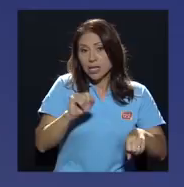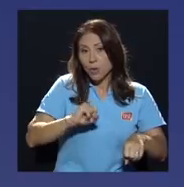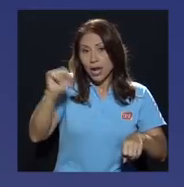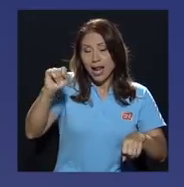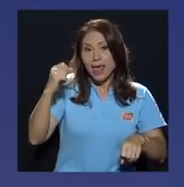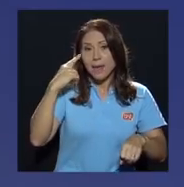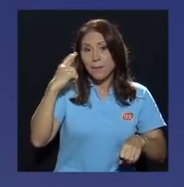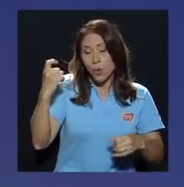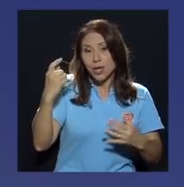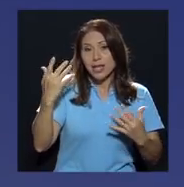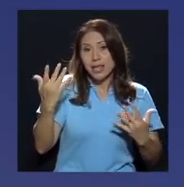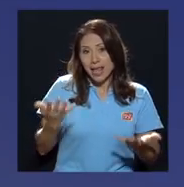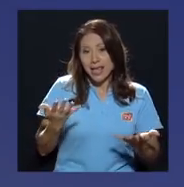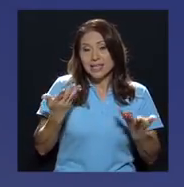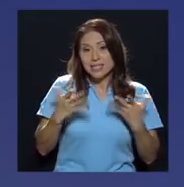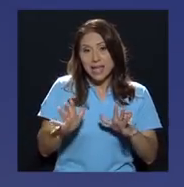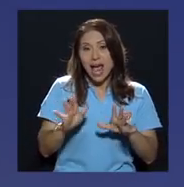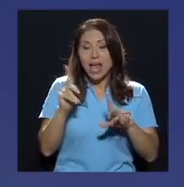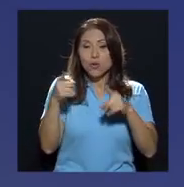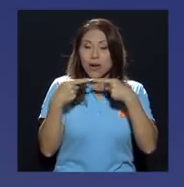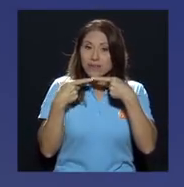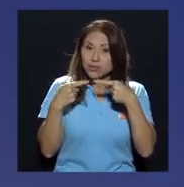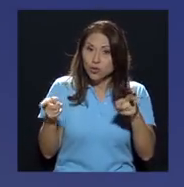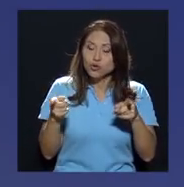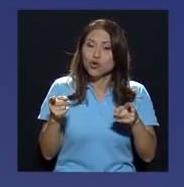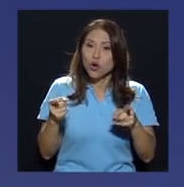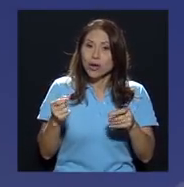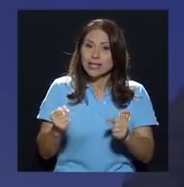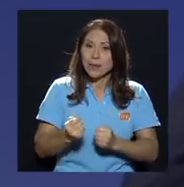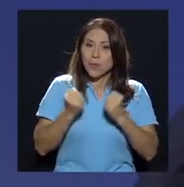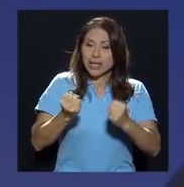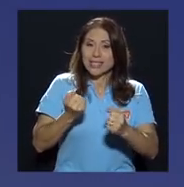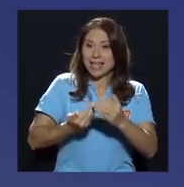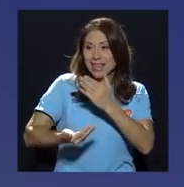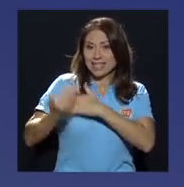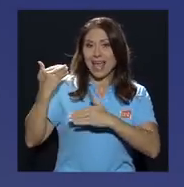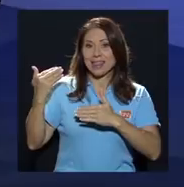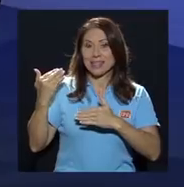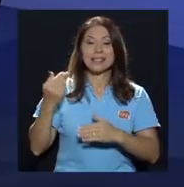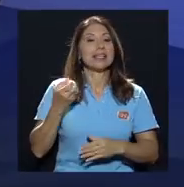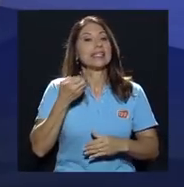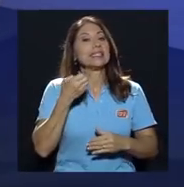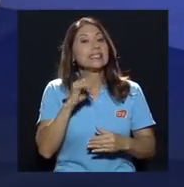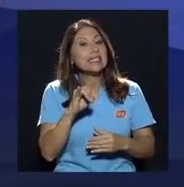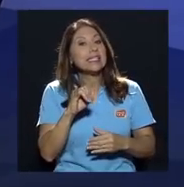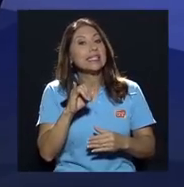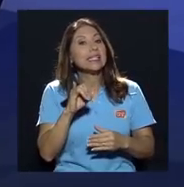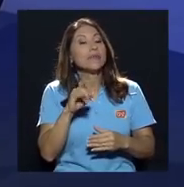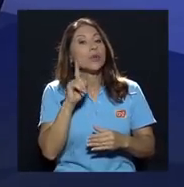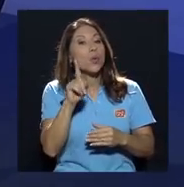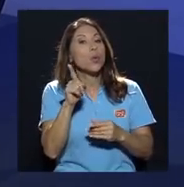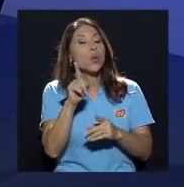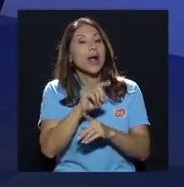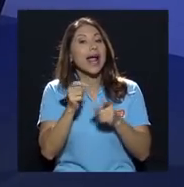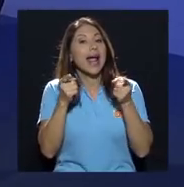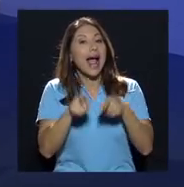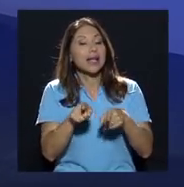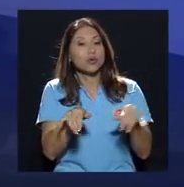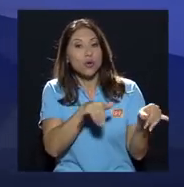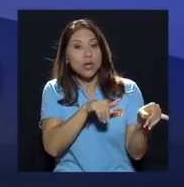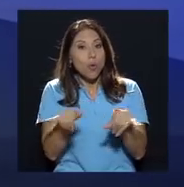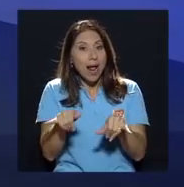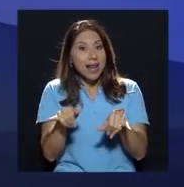ganada porque hay de sumo una resolución que se potencia de anders y llegar si llegara un caso